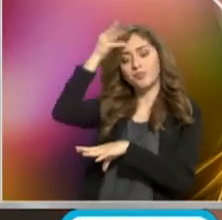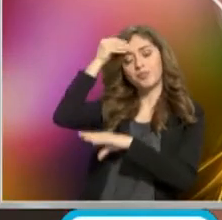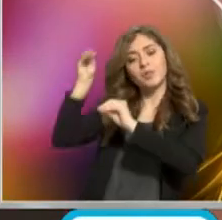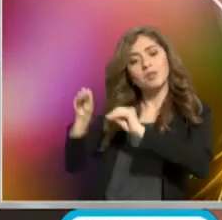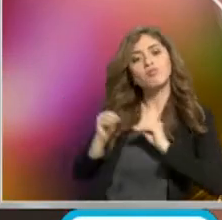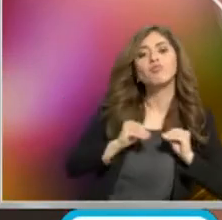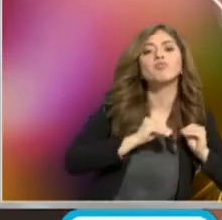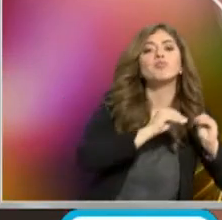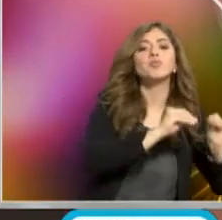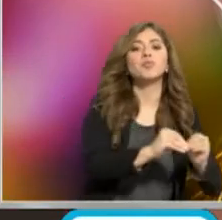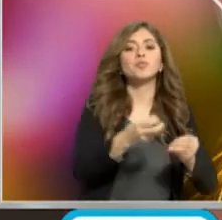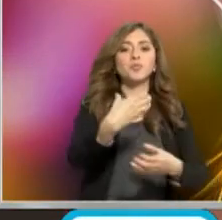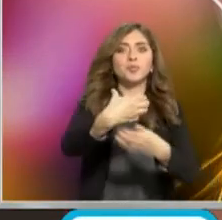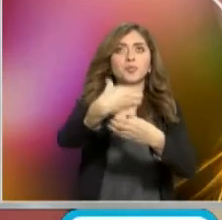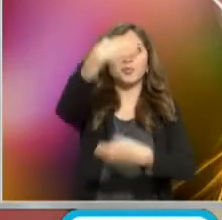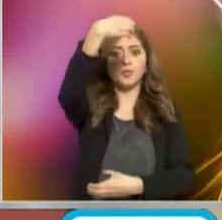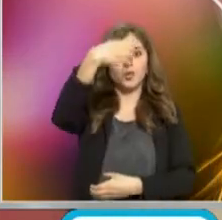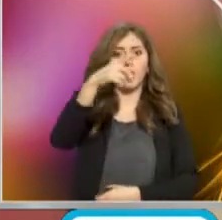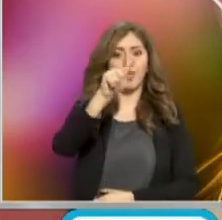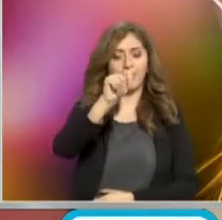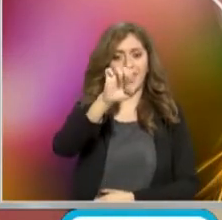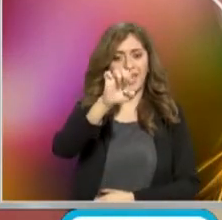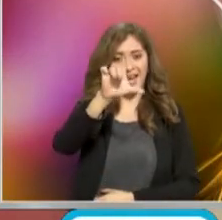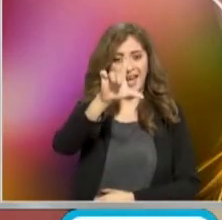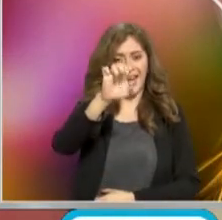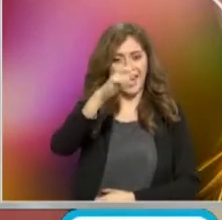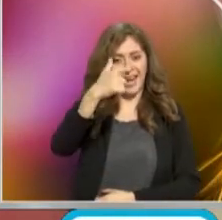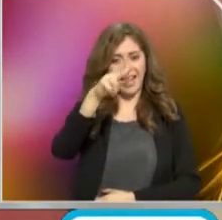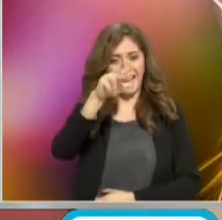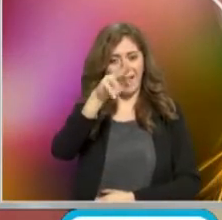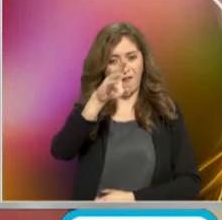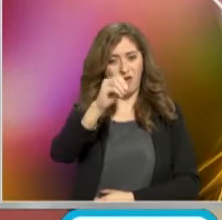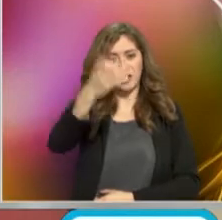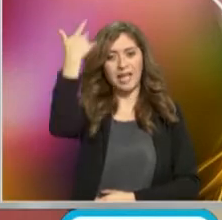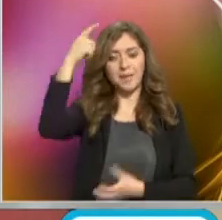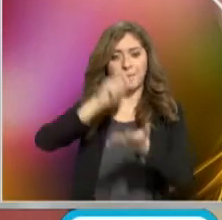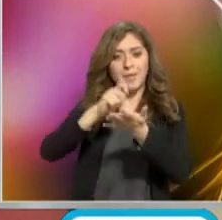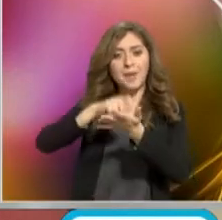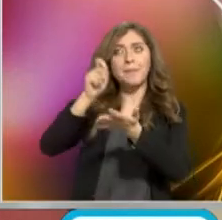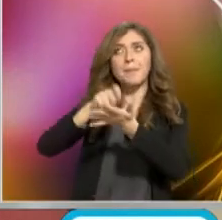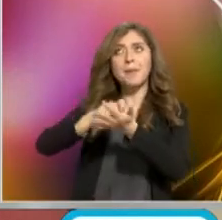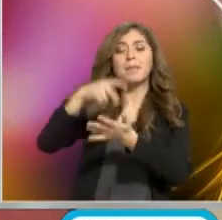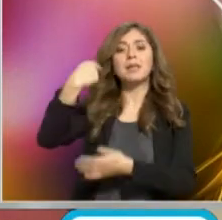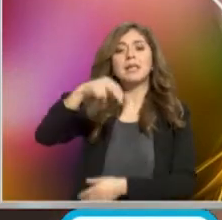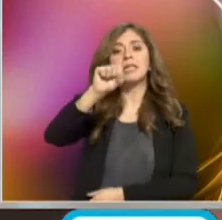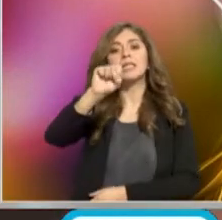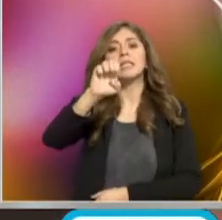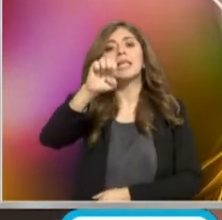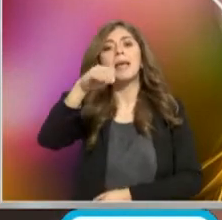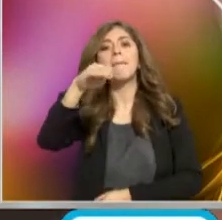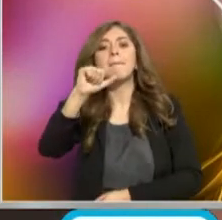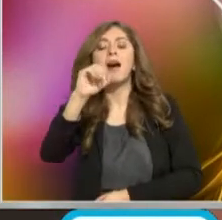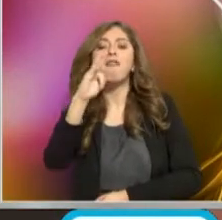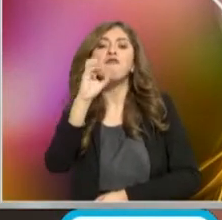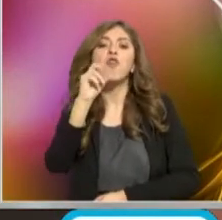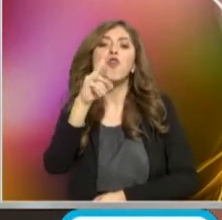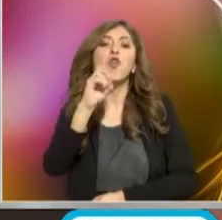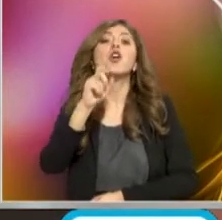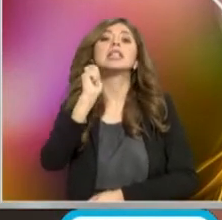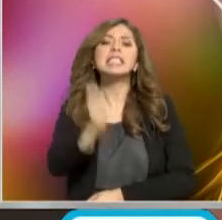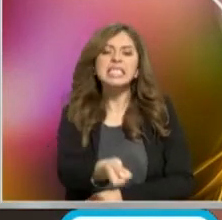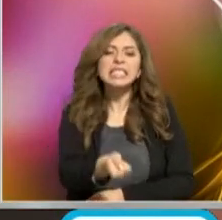ya lo que le decían las torres de telégrafos. Sí. Les decían ya semáforos. Semáforos quiere decir portar una señal en